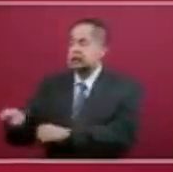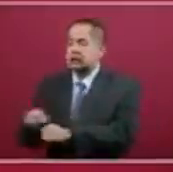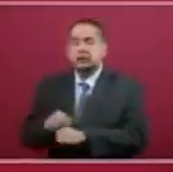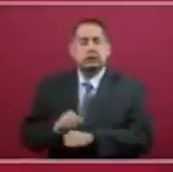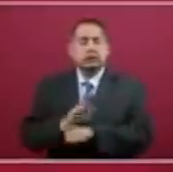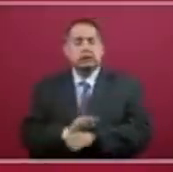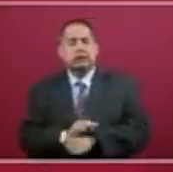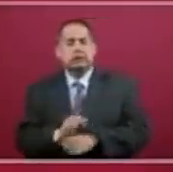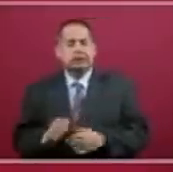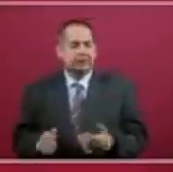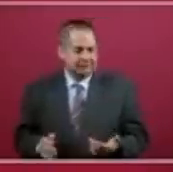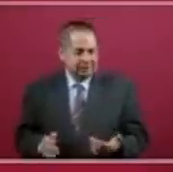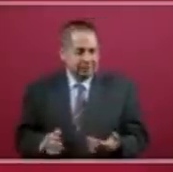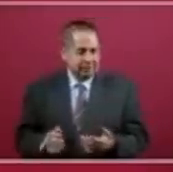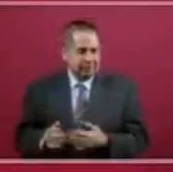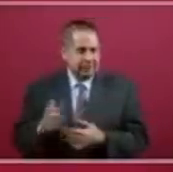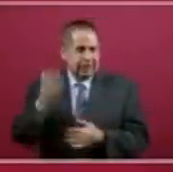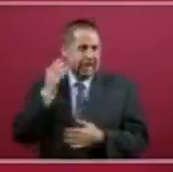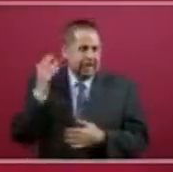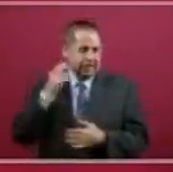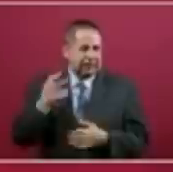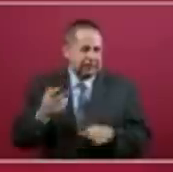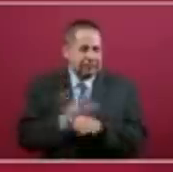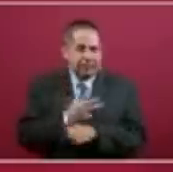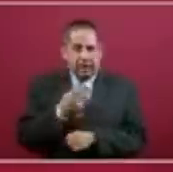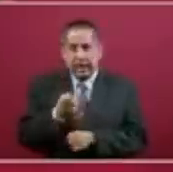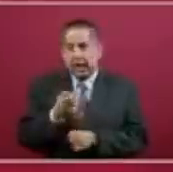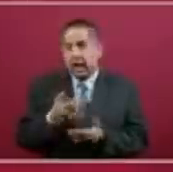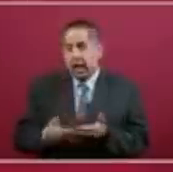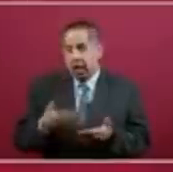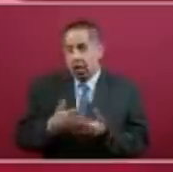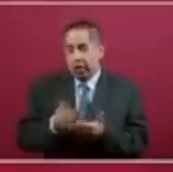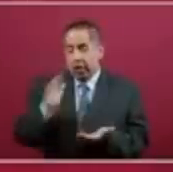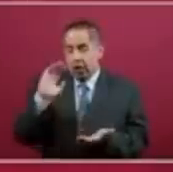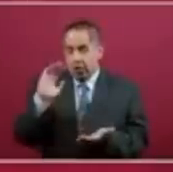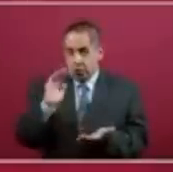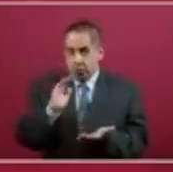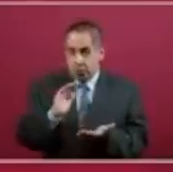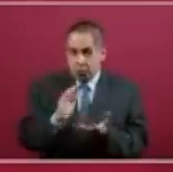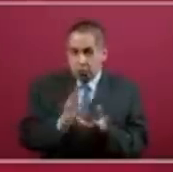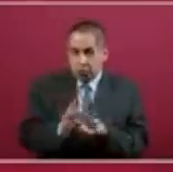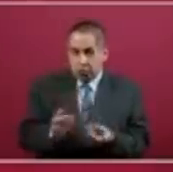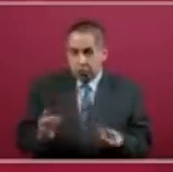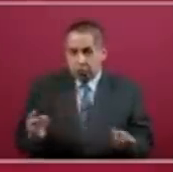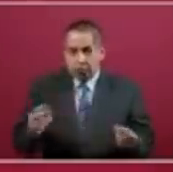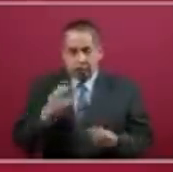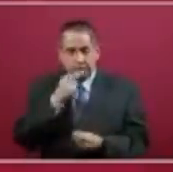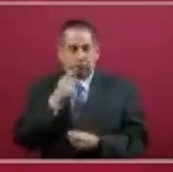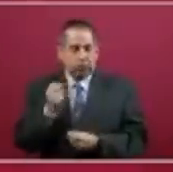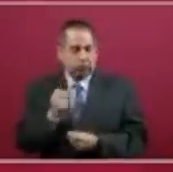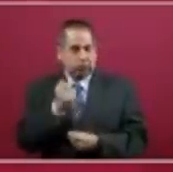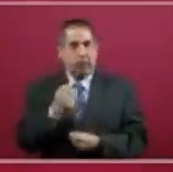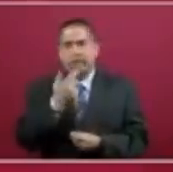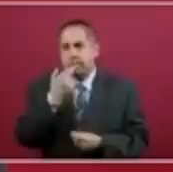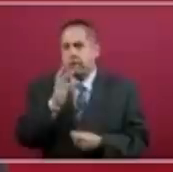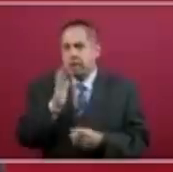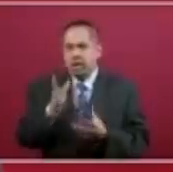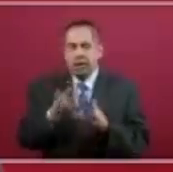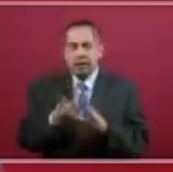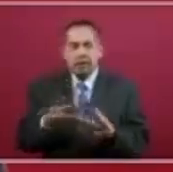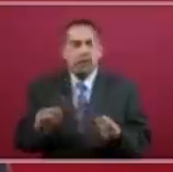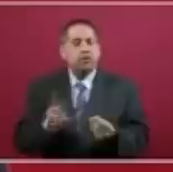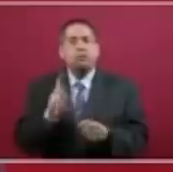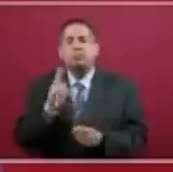sucedía, porque ya está desapareciendo, afortunadamente, con